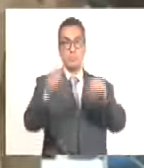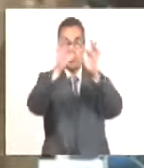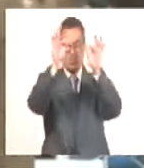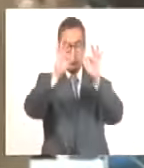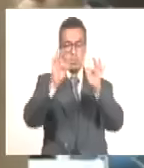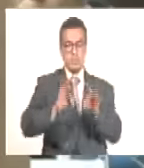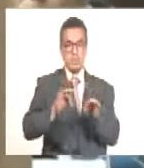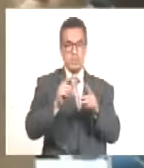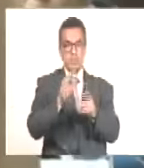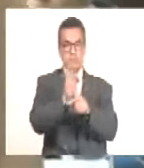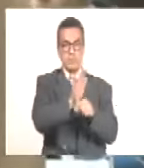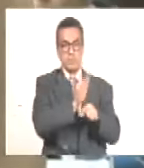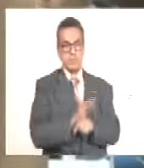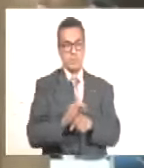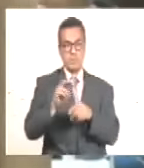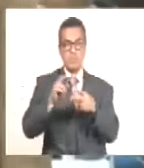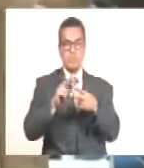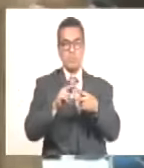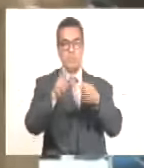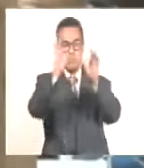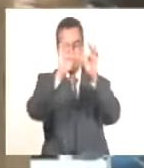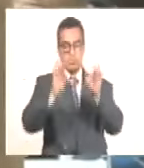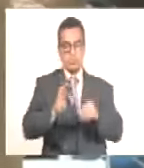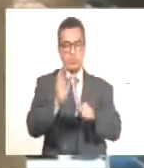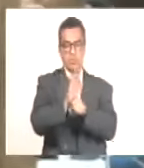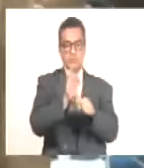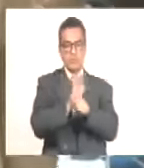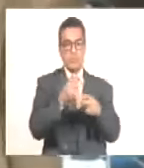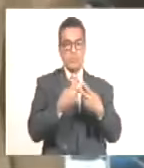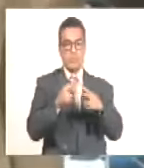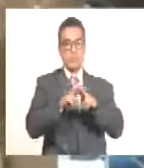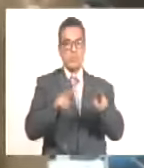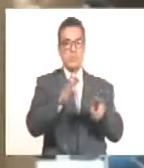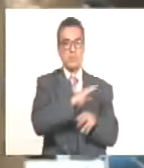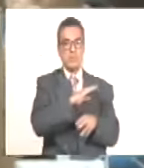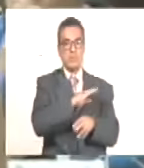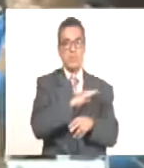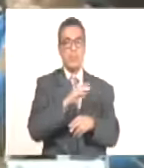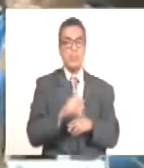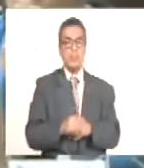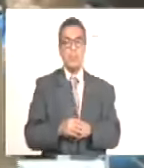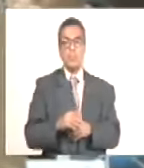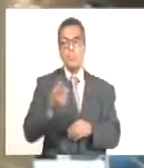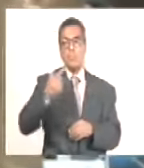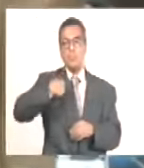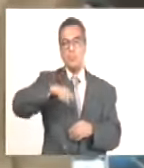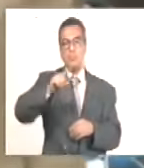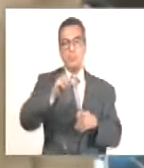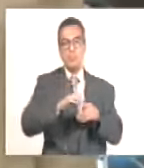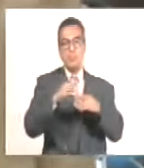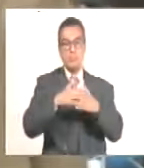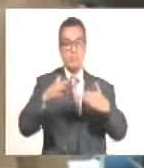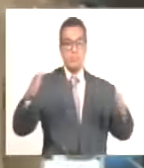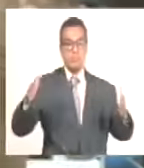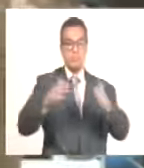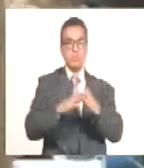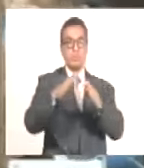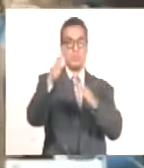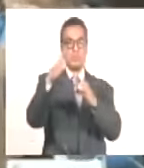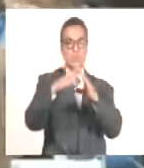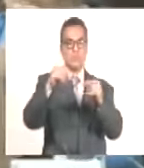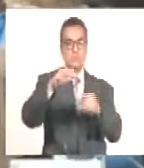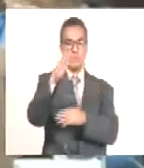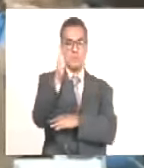nuestra protectora, la Virgen de la Paz, nuestra patrona, la cual tiene el monumento más grande de